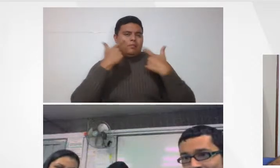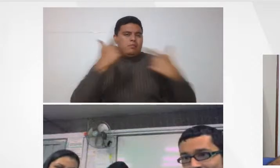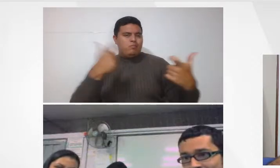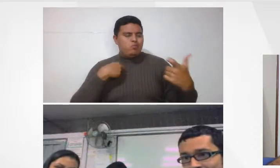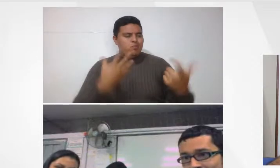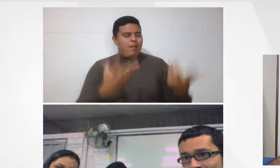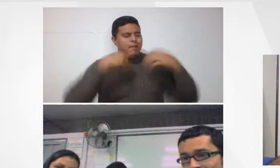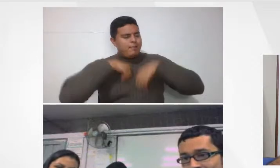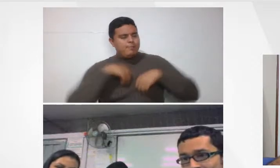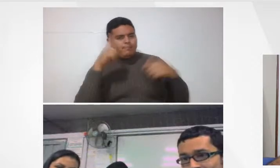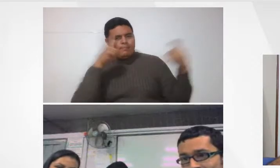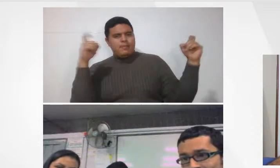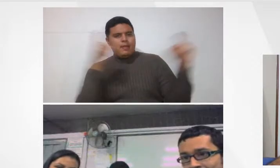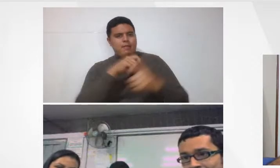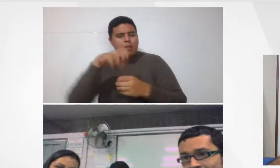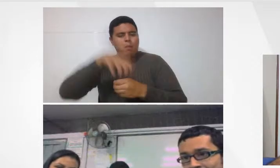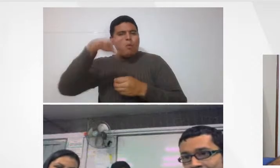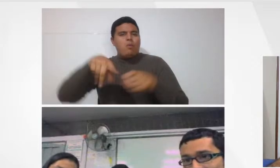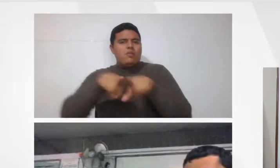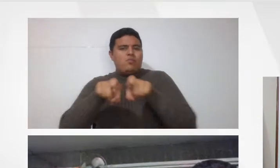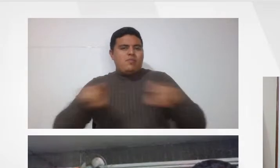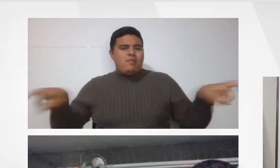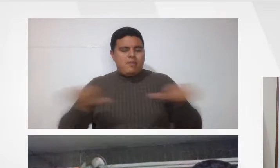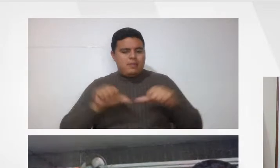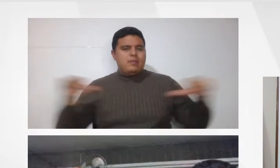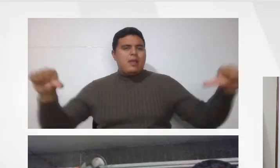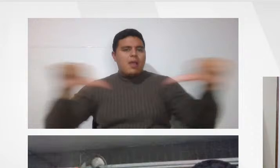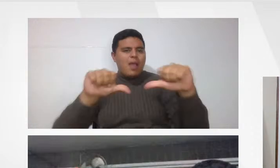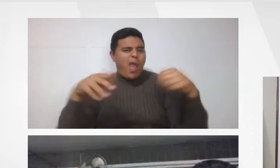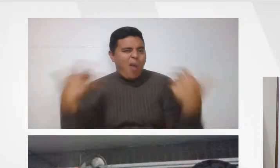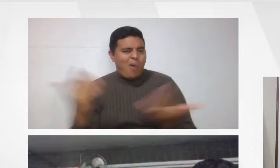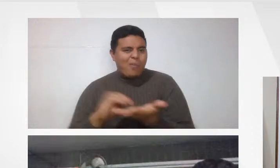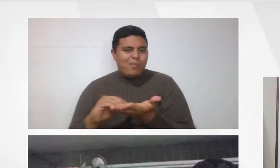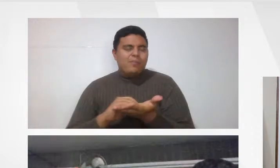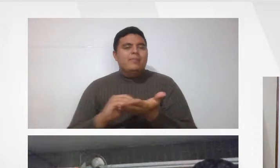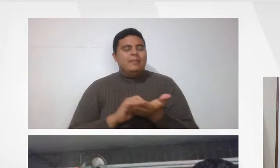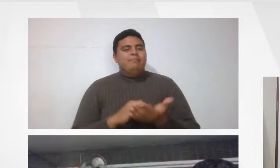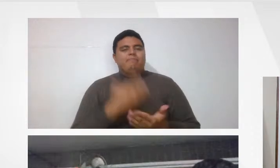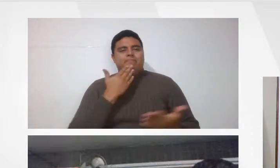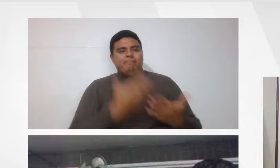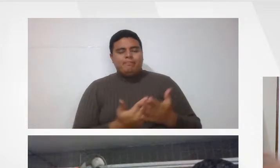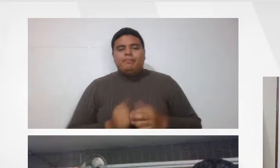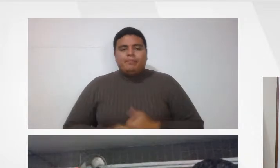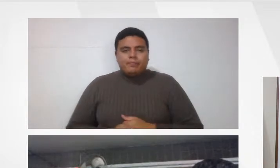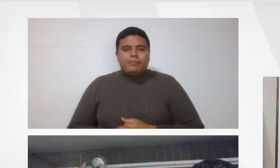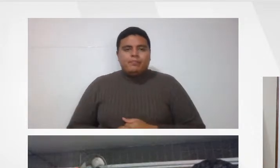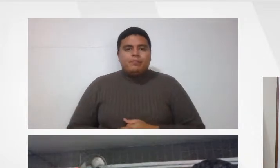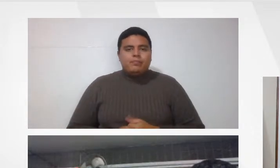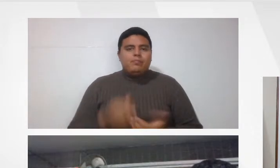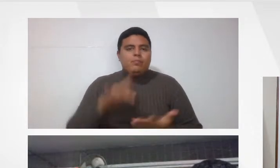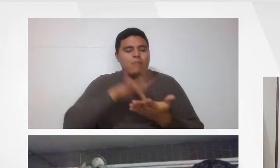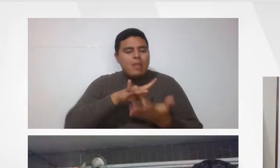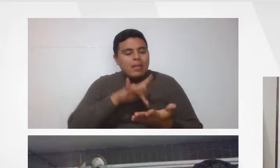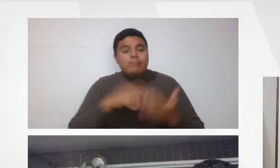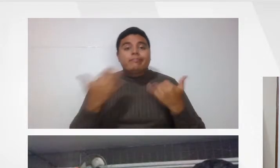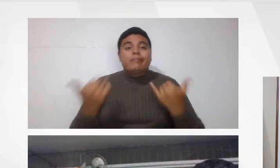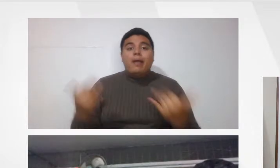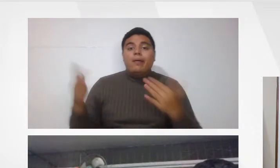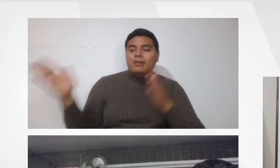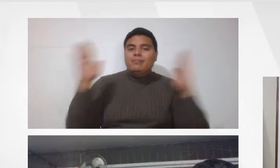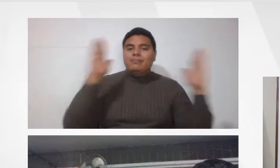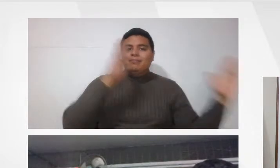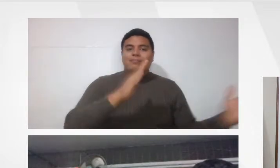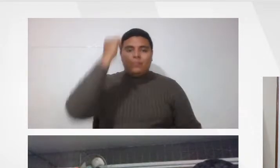población diversa en el aula. Muchísimas gracias por su participación. Ahora sí, le damos entonces el paso y la bienvenida, por supuesto, al profesor,